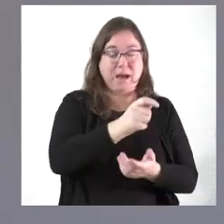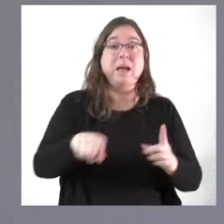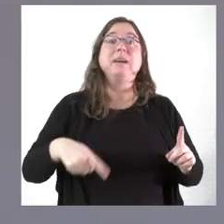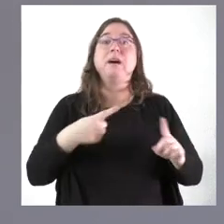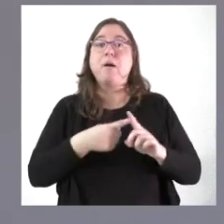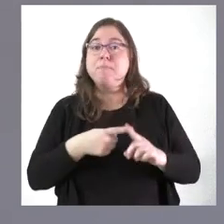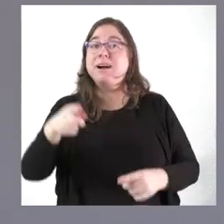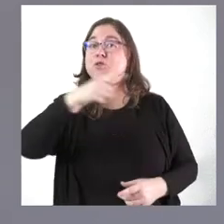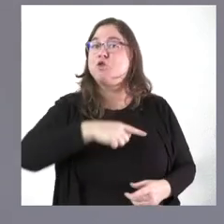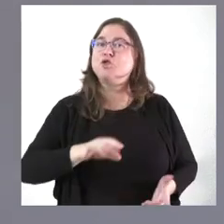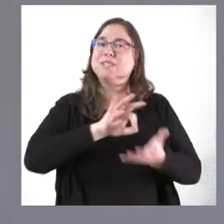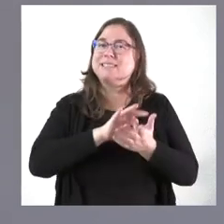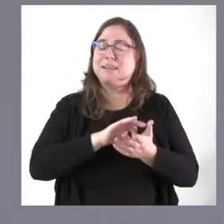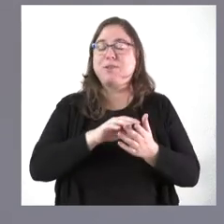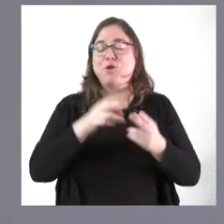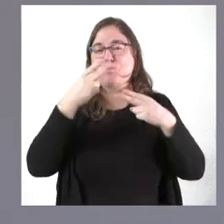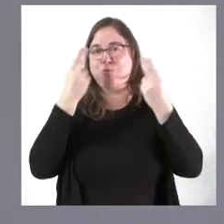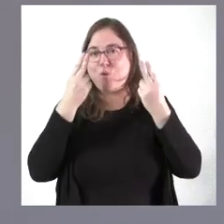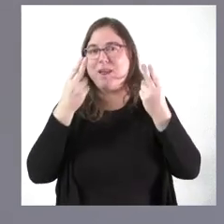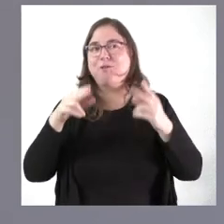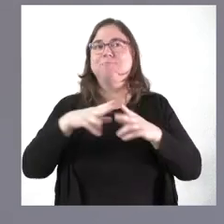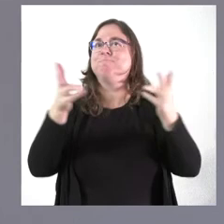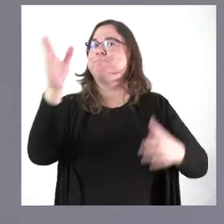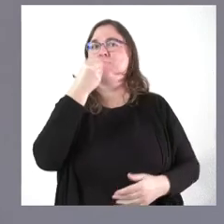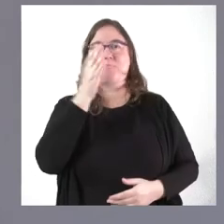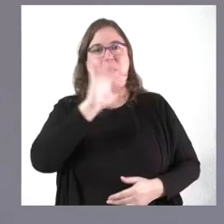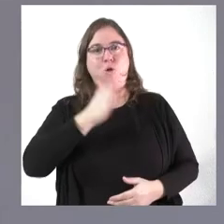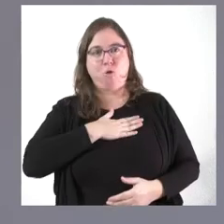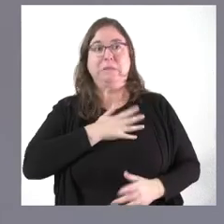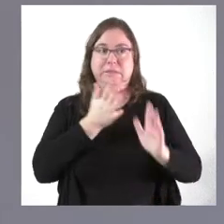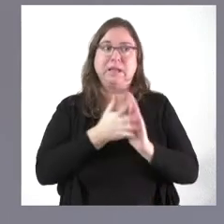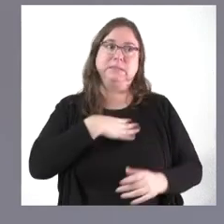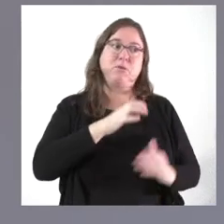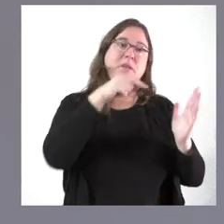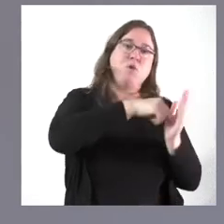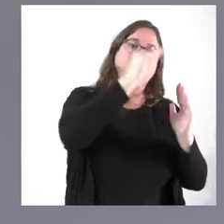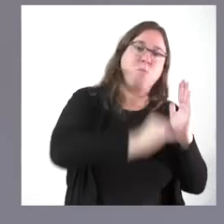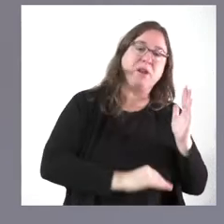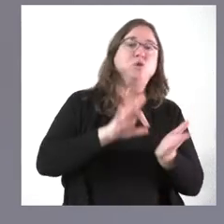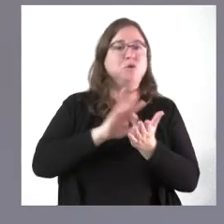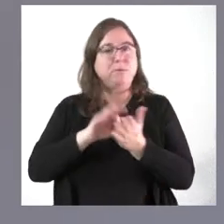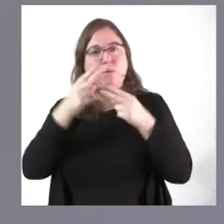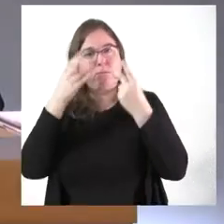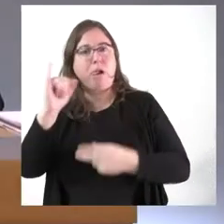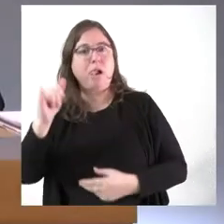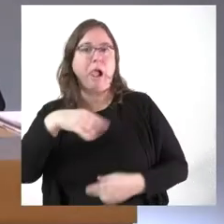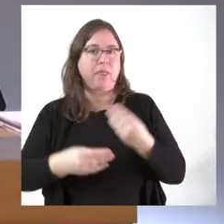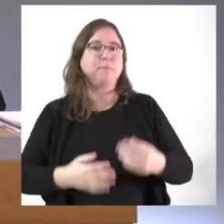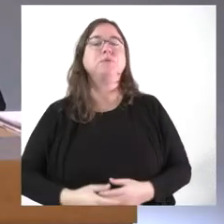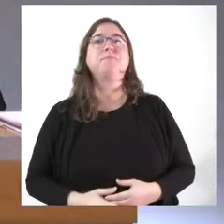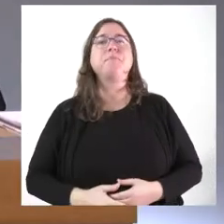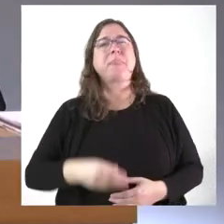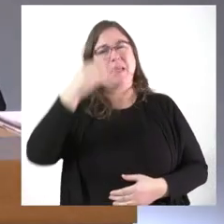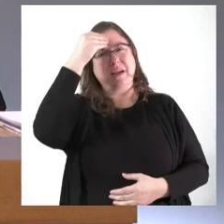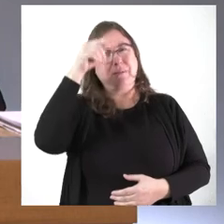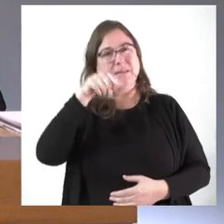comunidades autónomas que ofrecen mejores servicios dentro del contexto nacional y por tanto Esta es una demostración muy importante que lo estamos haciendo en esta tierra sí Y cree que